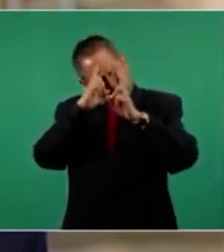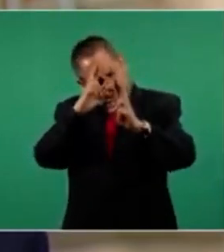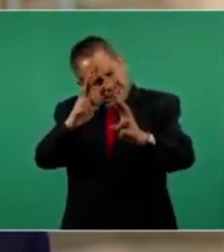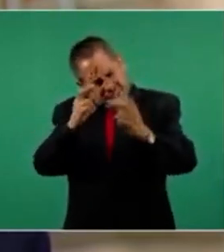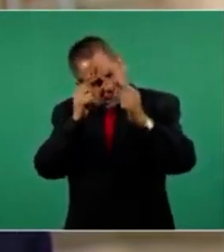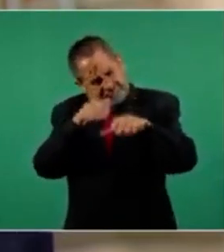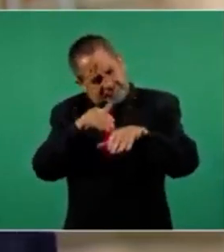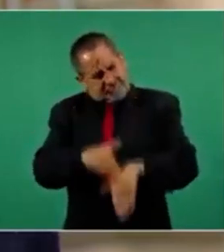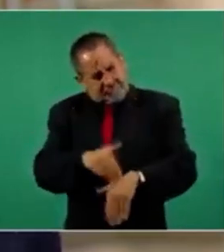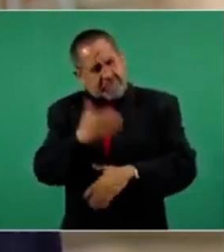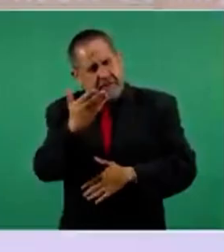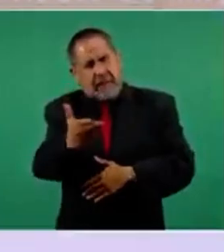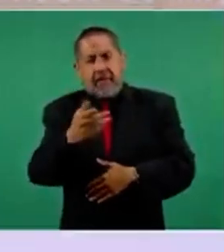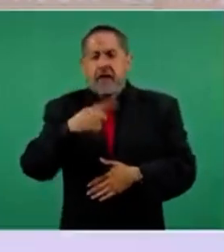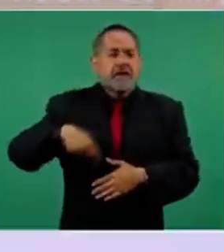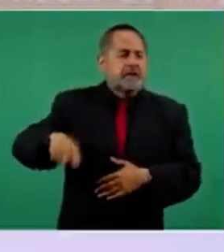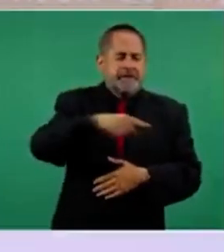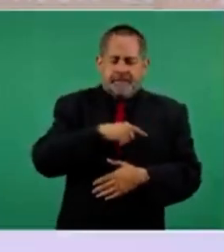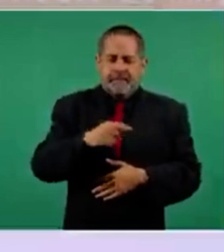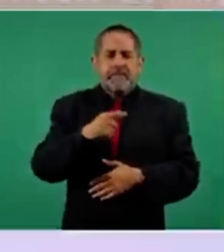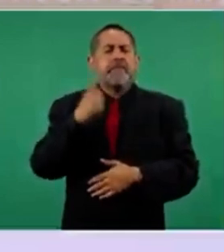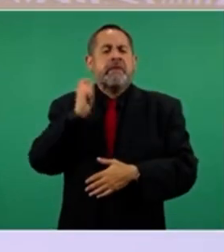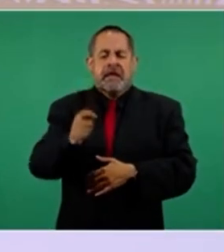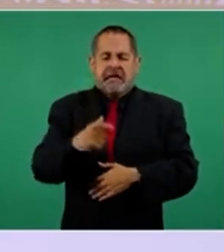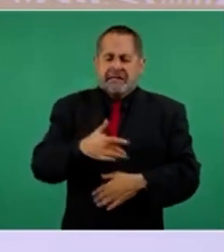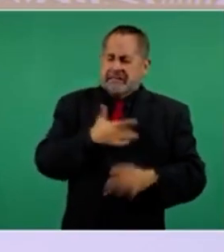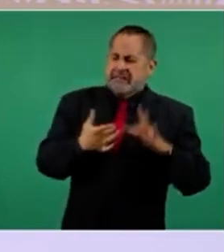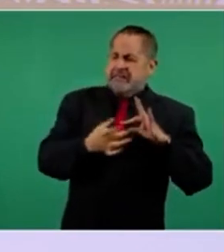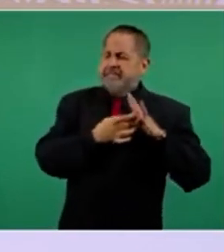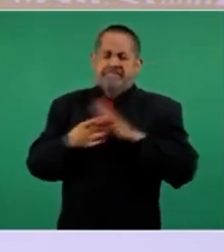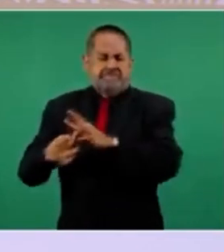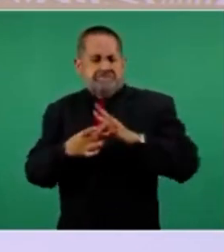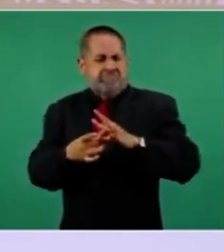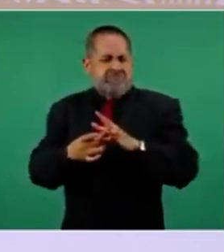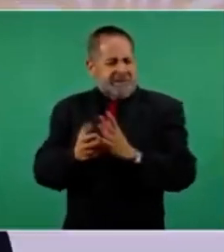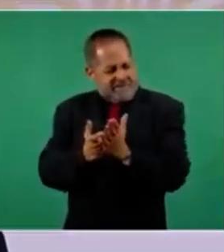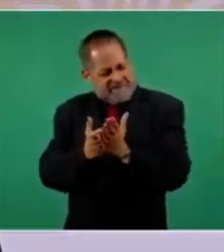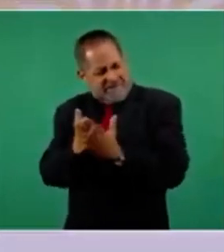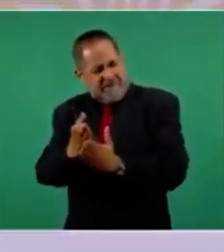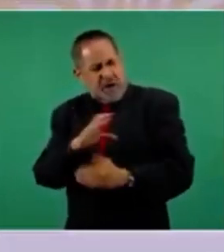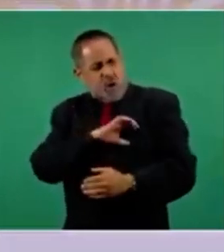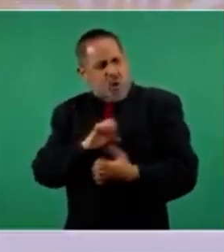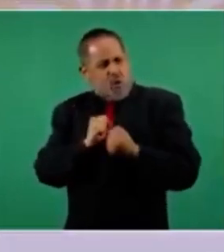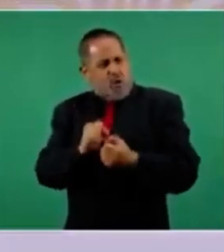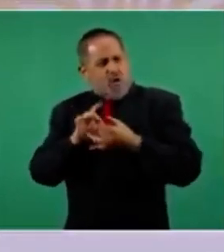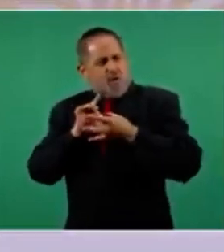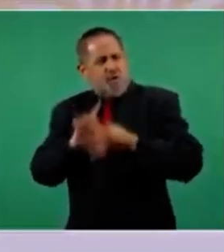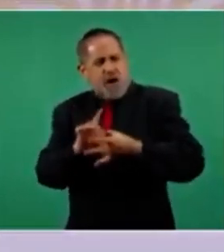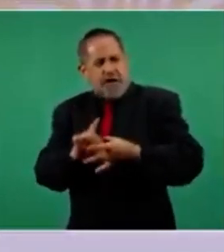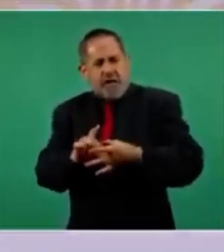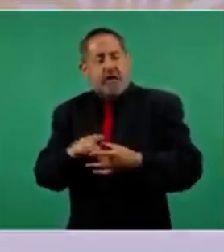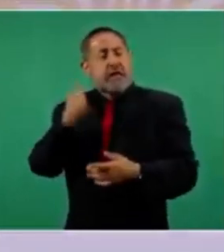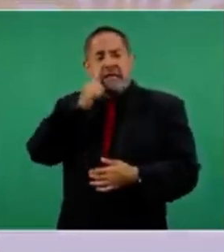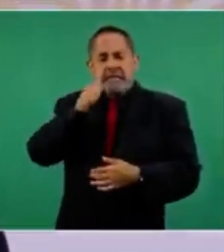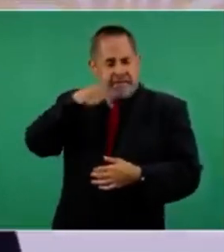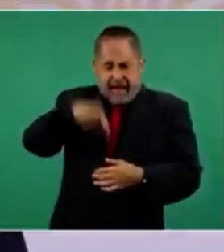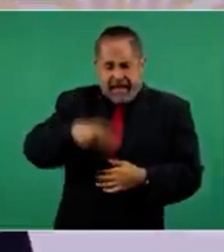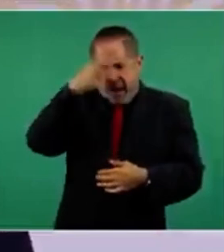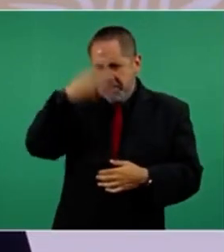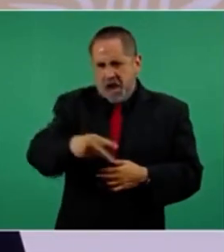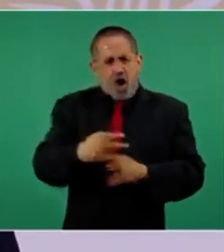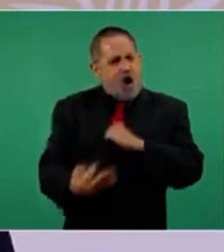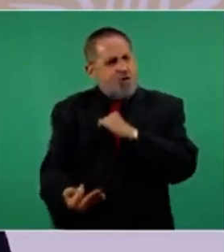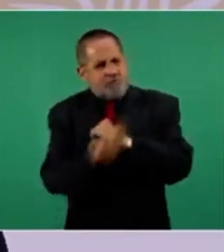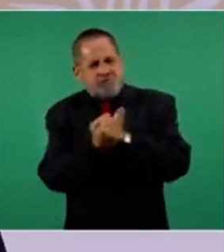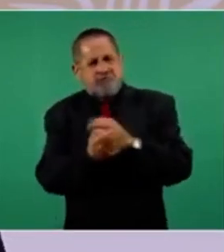solidaridad sostenida, invariable, apasionada y firme que siempre encontramos en esta tierra que